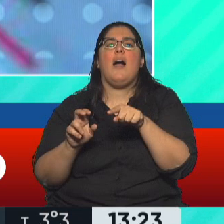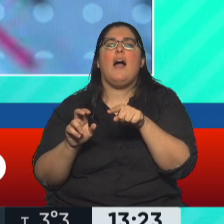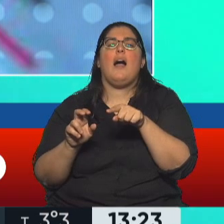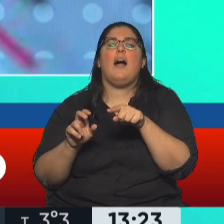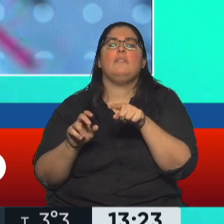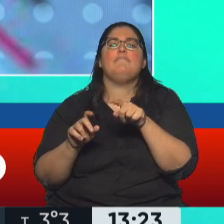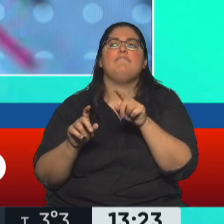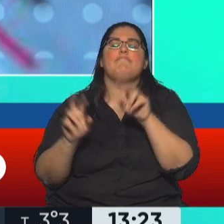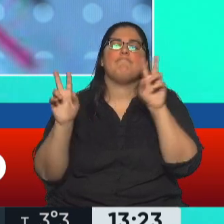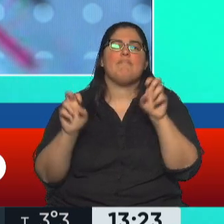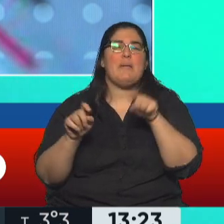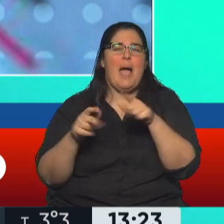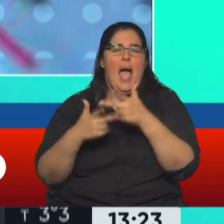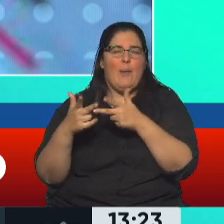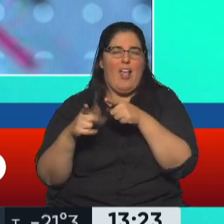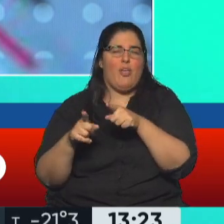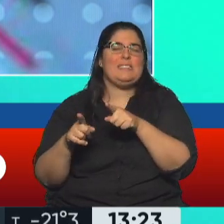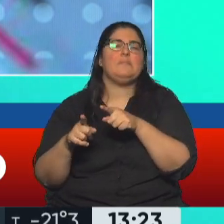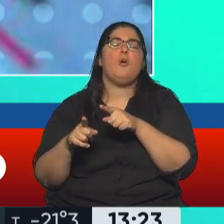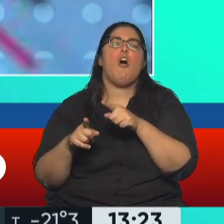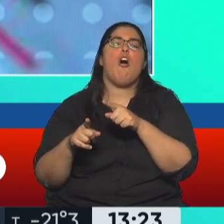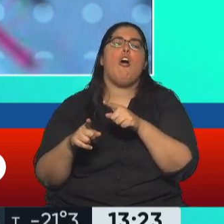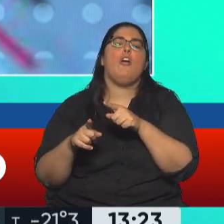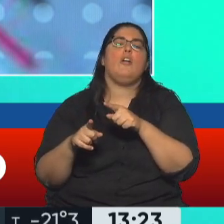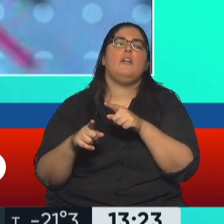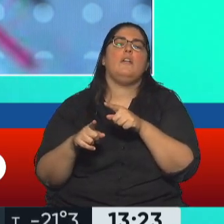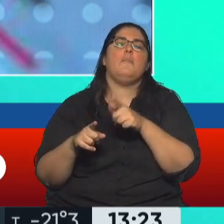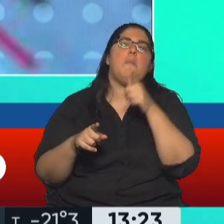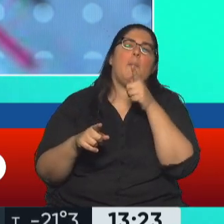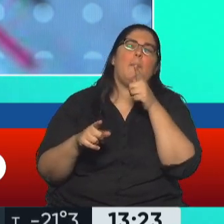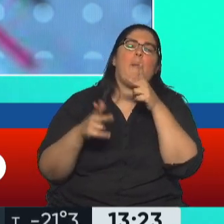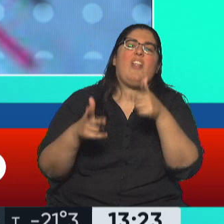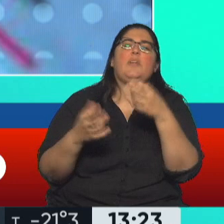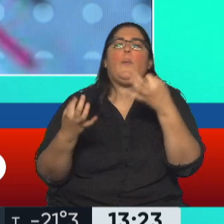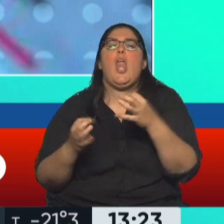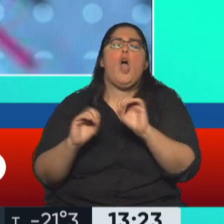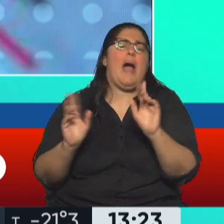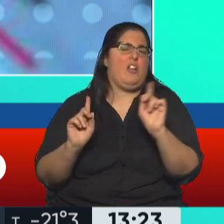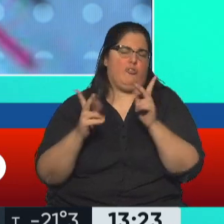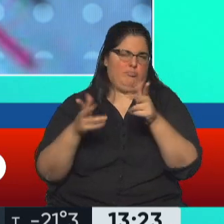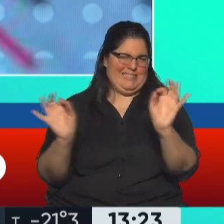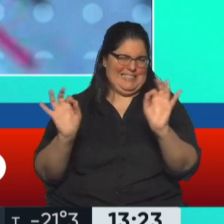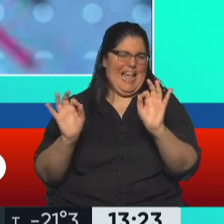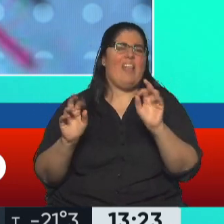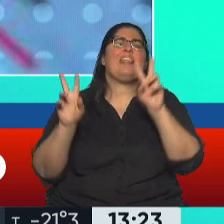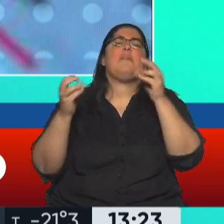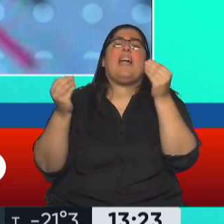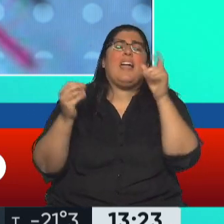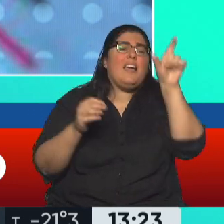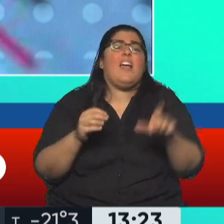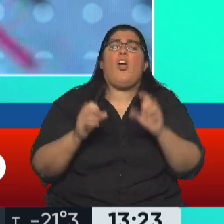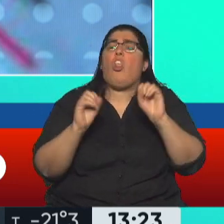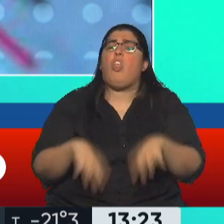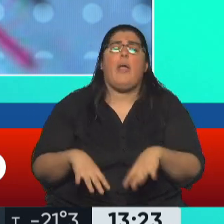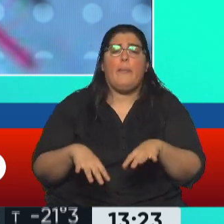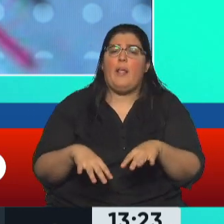José, lo que estamos hablando de parece bien mal, sino que él es muy débil para llevar